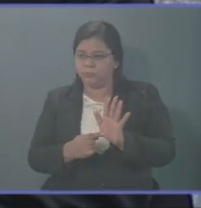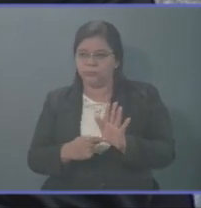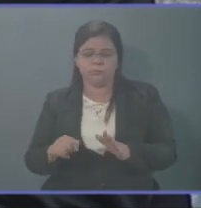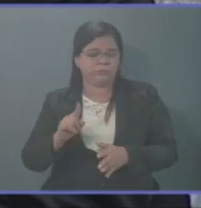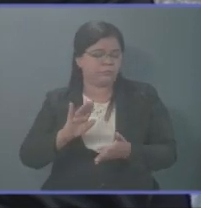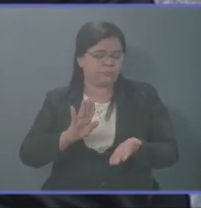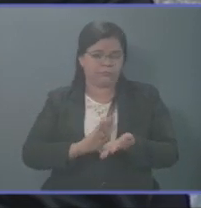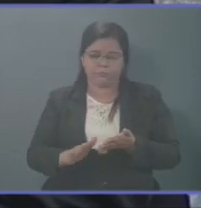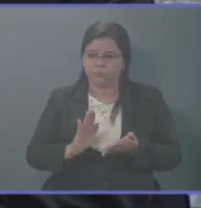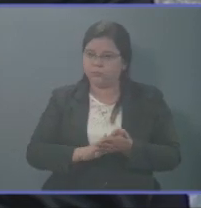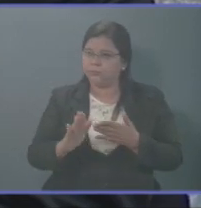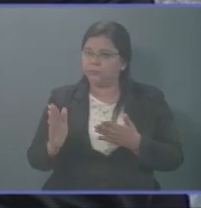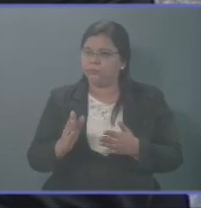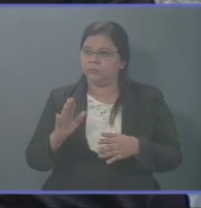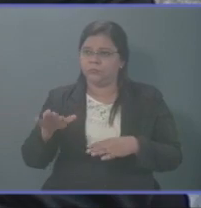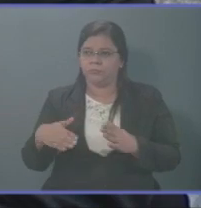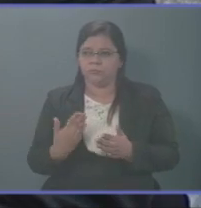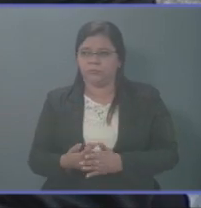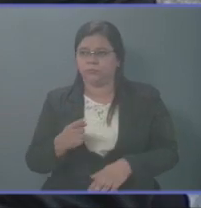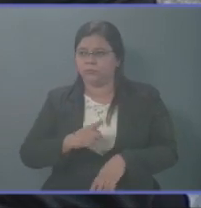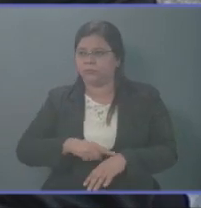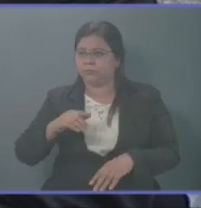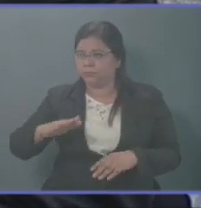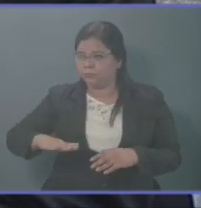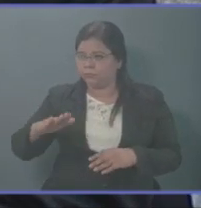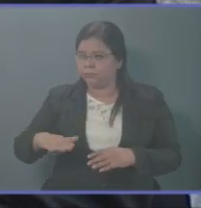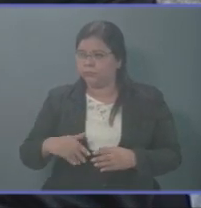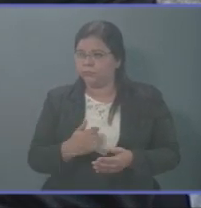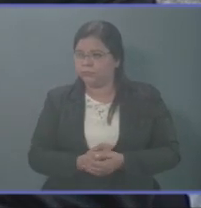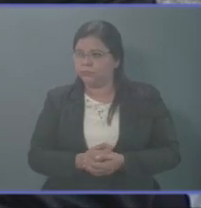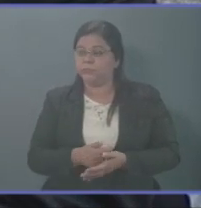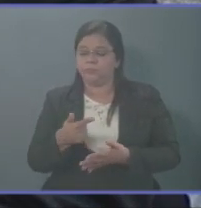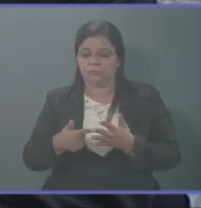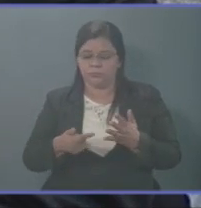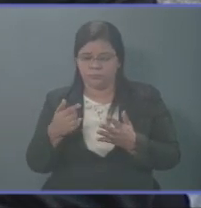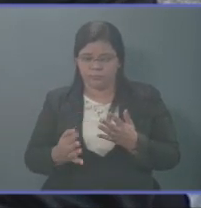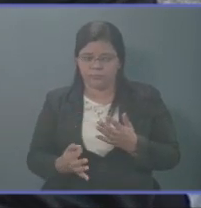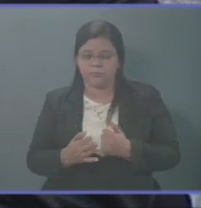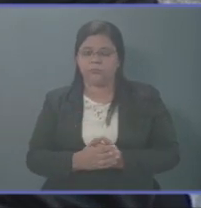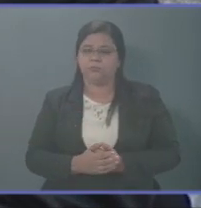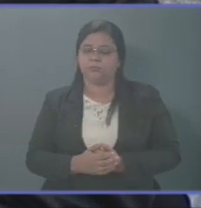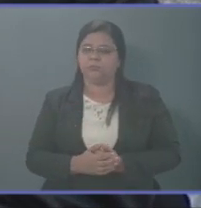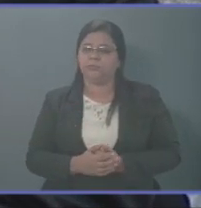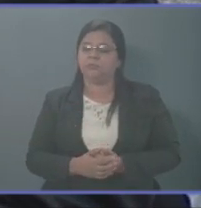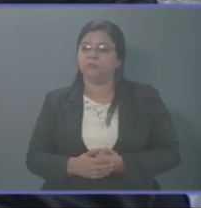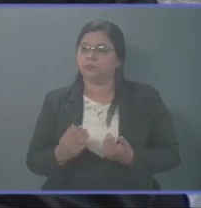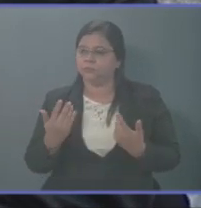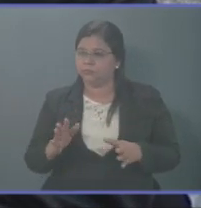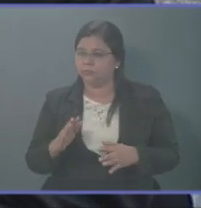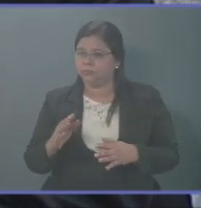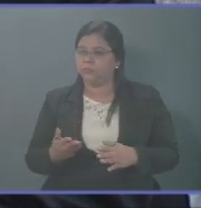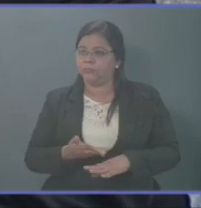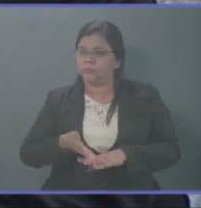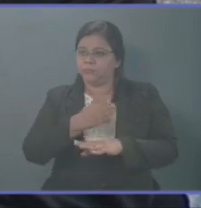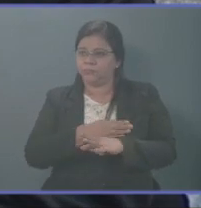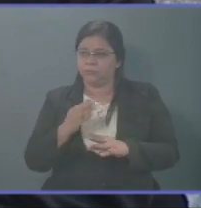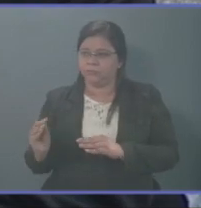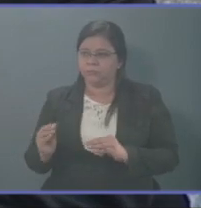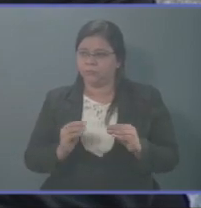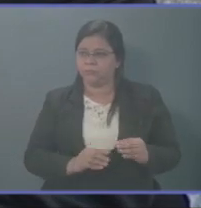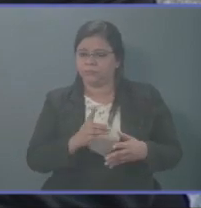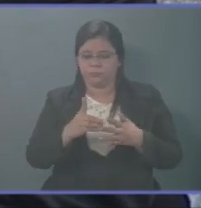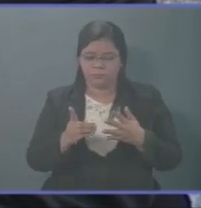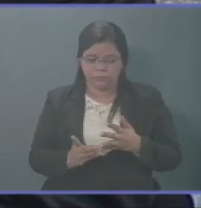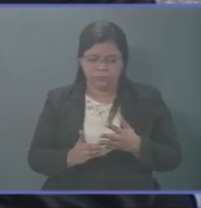pago, todo ello fuera del plazo legal establecido en la ley que regula las mismas y antes de la entrada en vigencia del